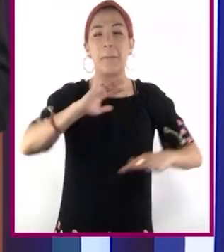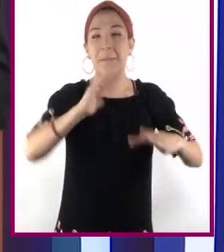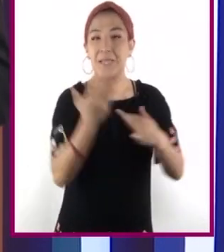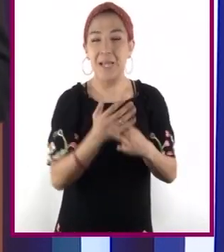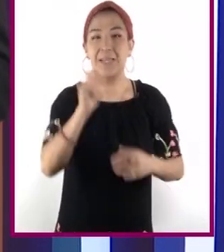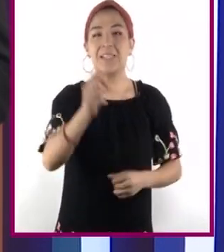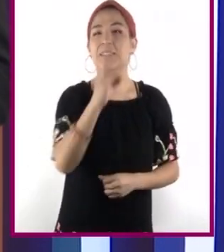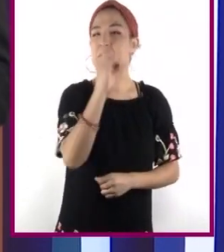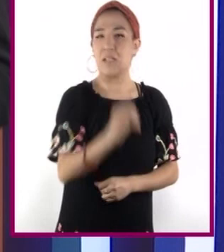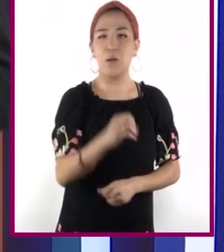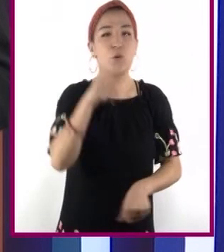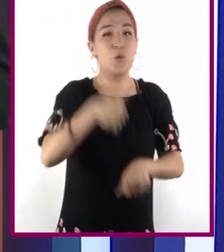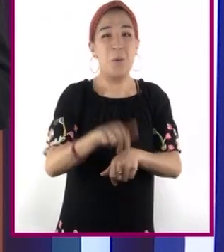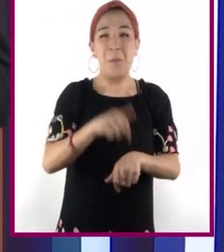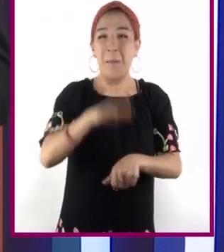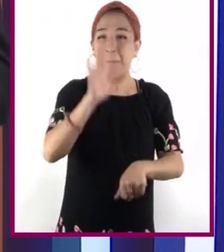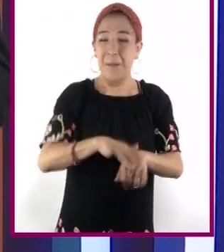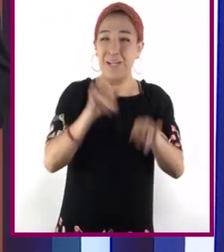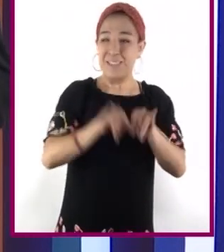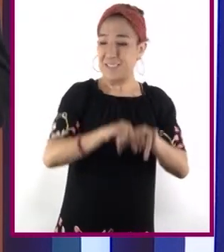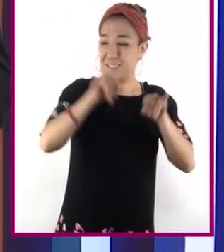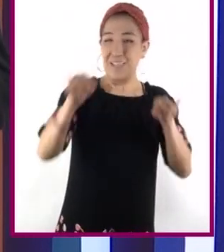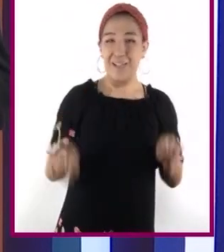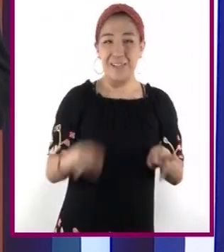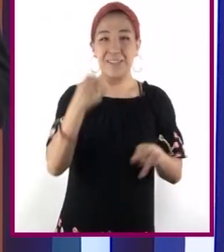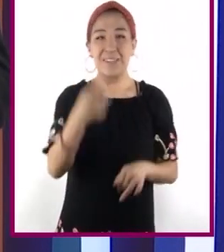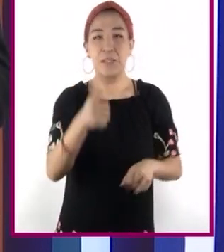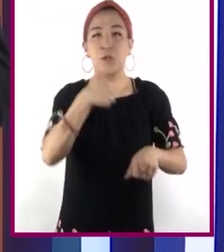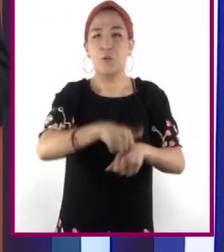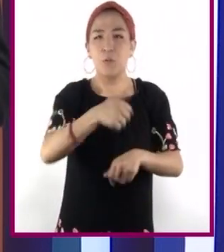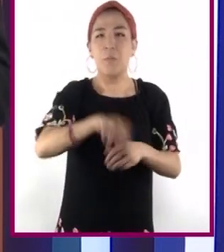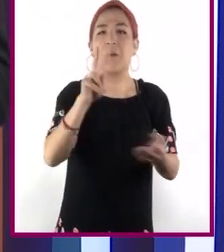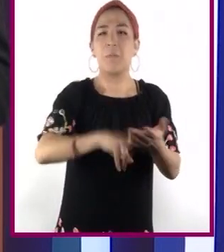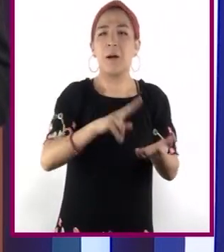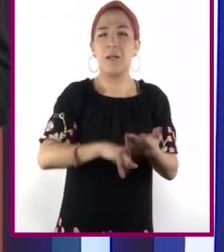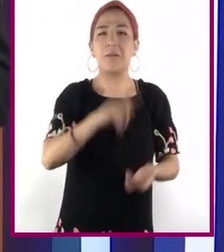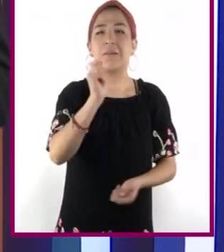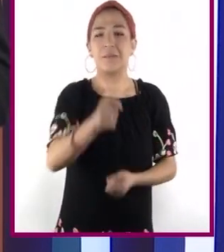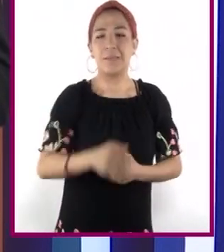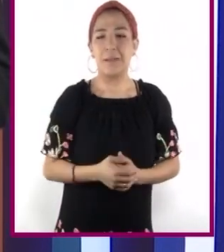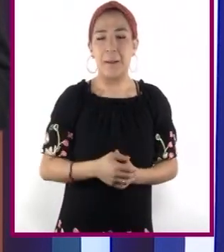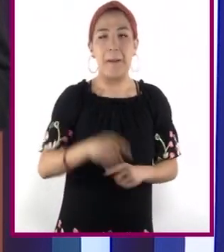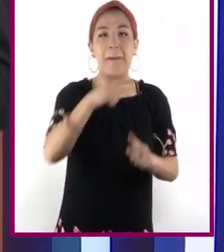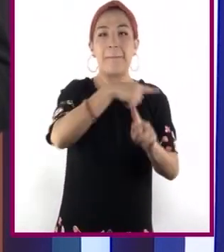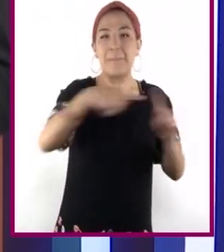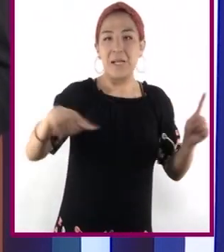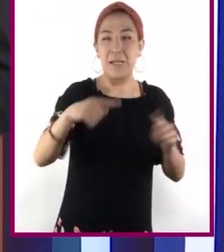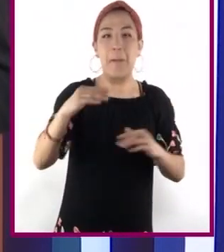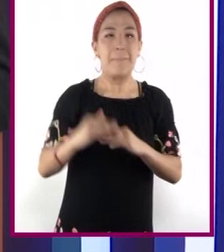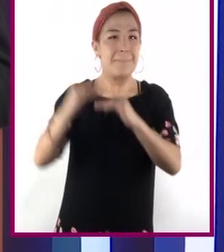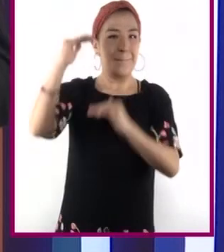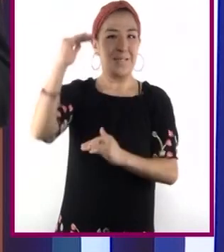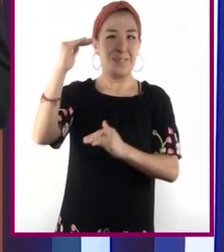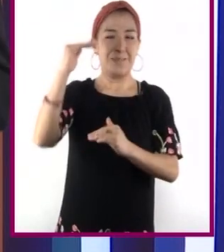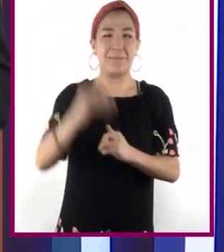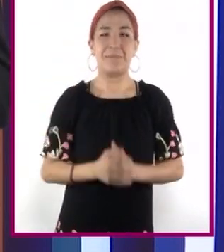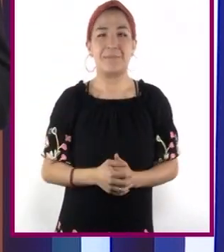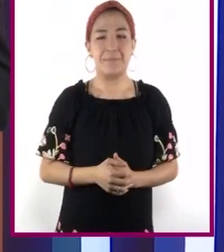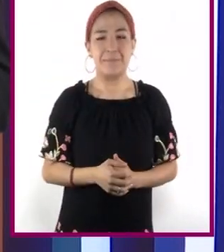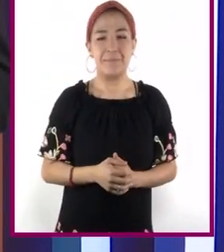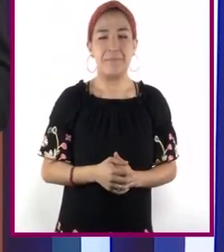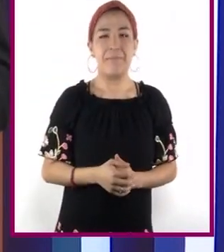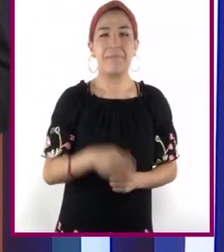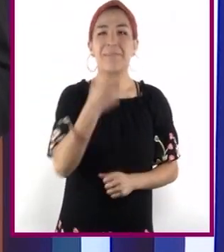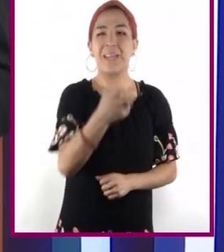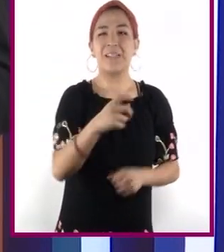más dispersos se encuentren los datos, el valor de la desviación media aumenta. En el caso